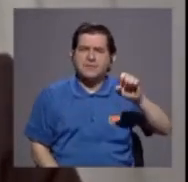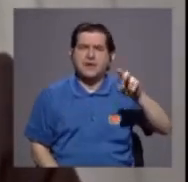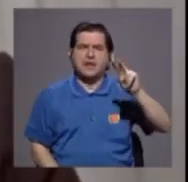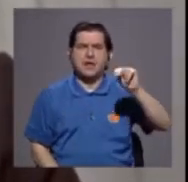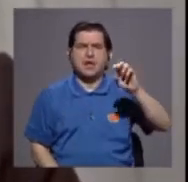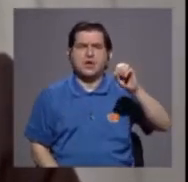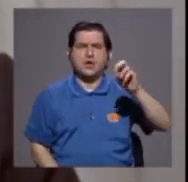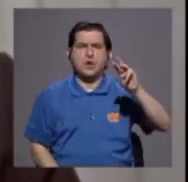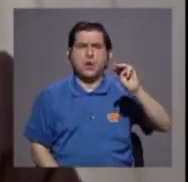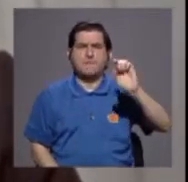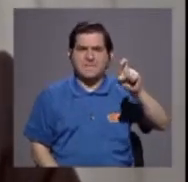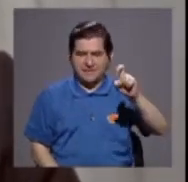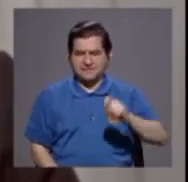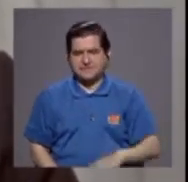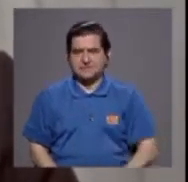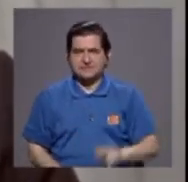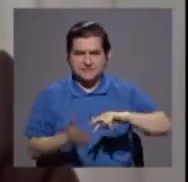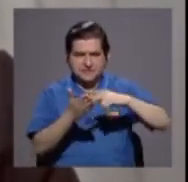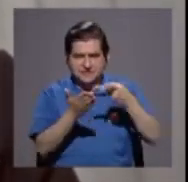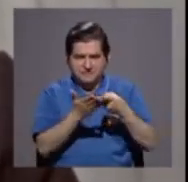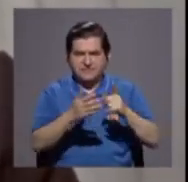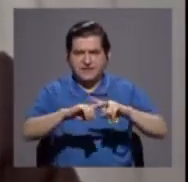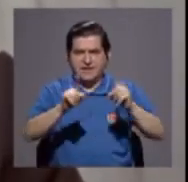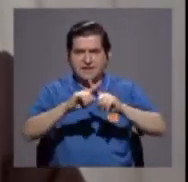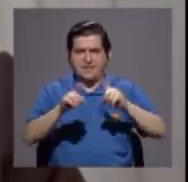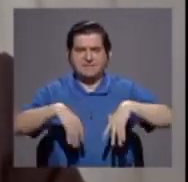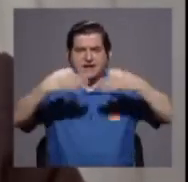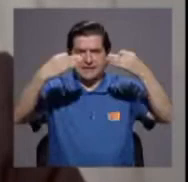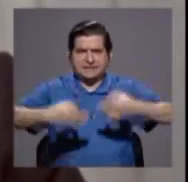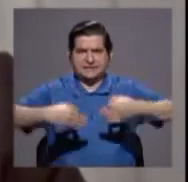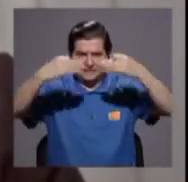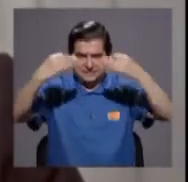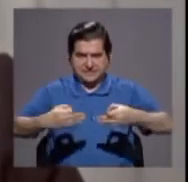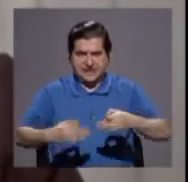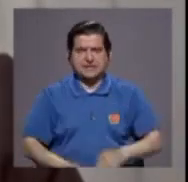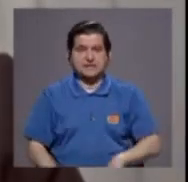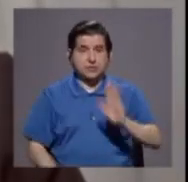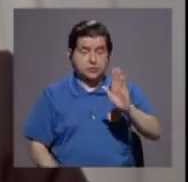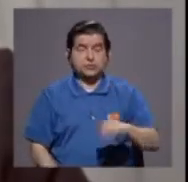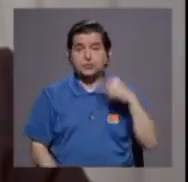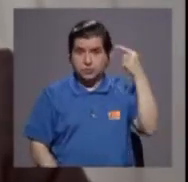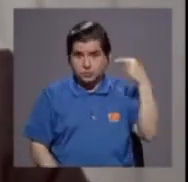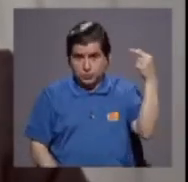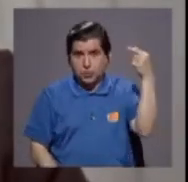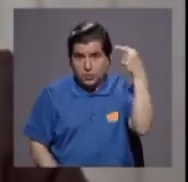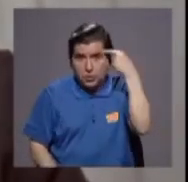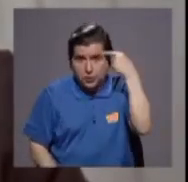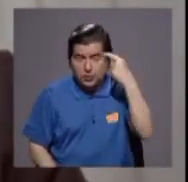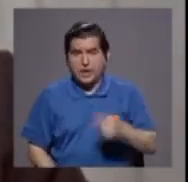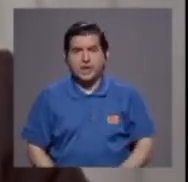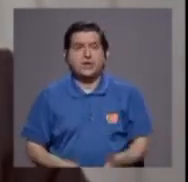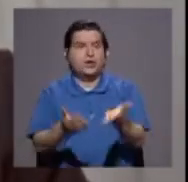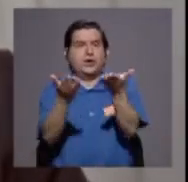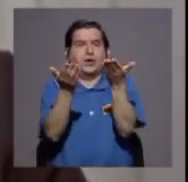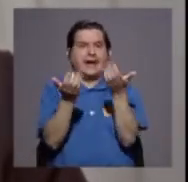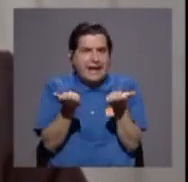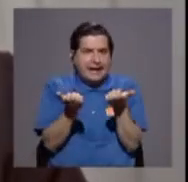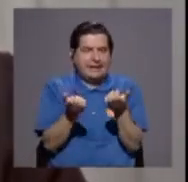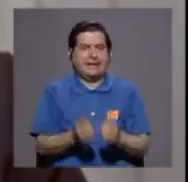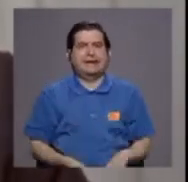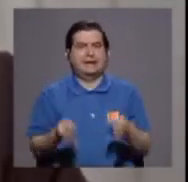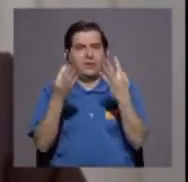se refiere a las distintas medidas que su gabinete quería o